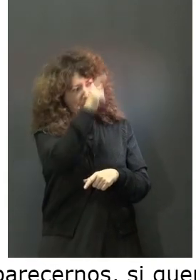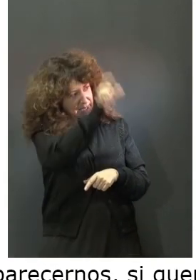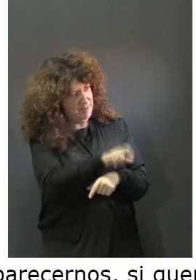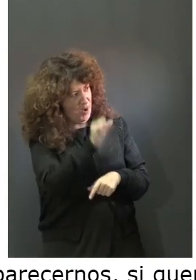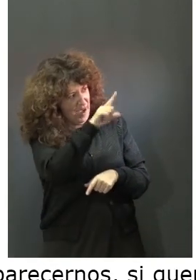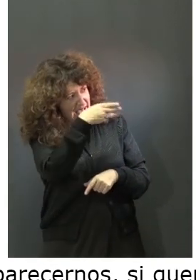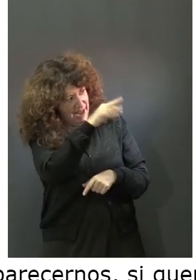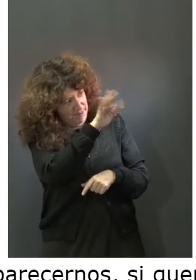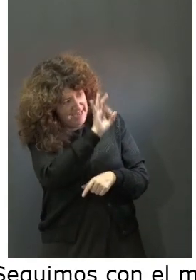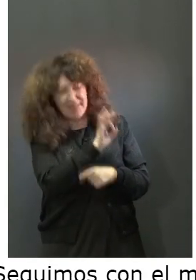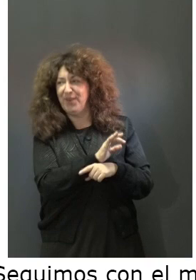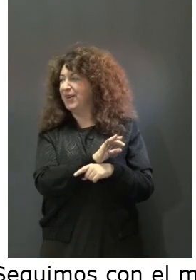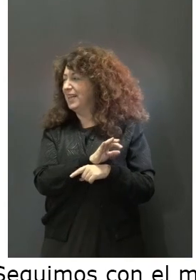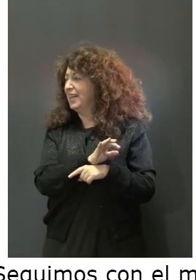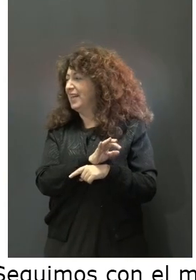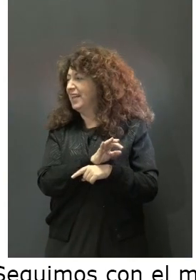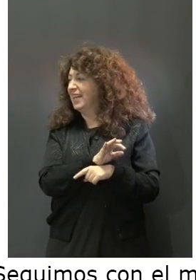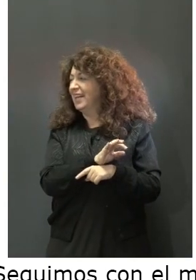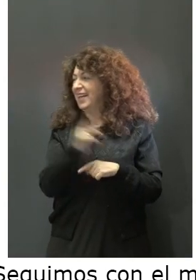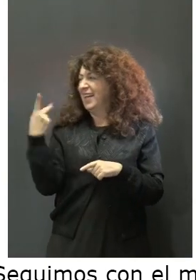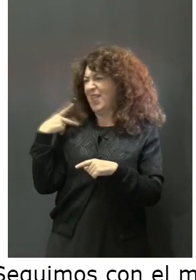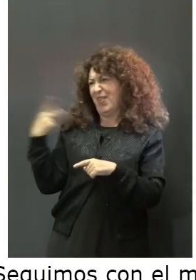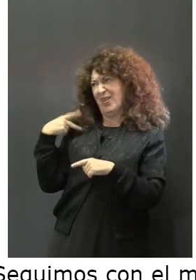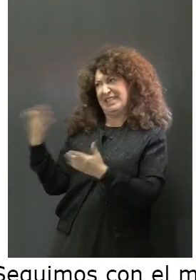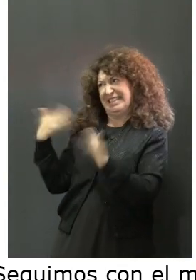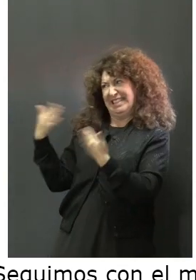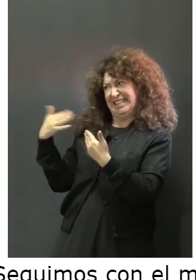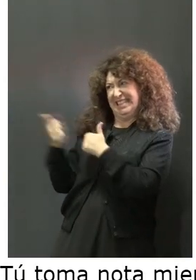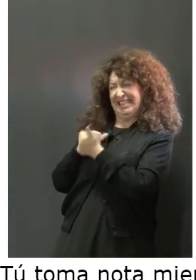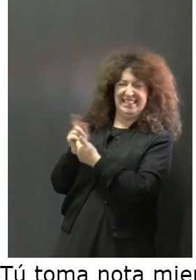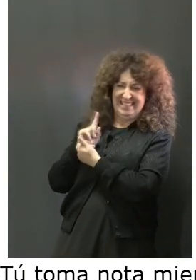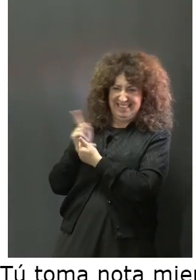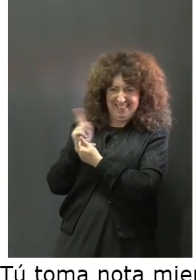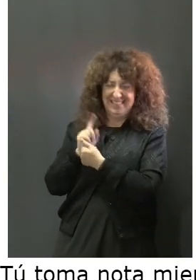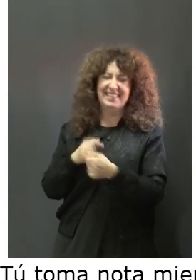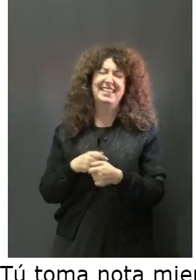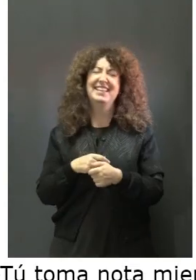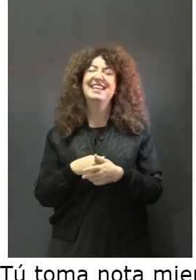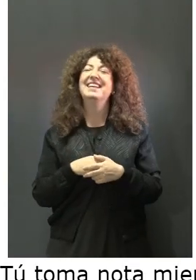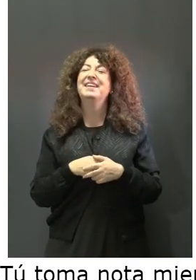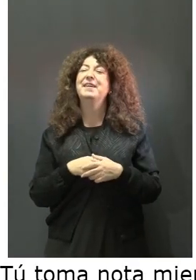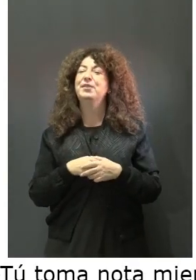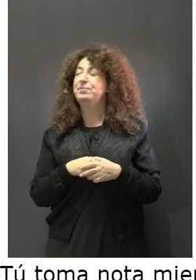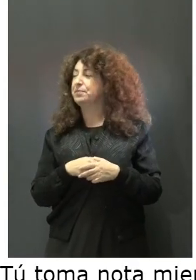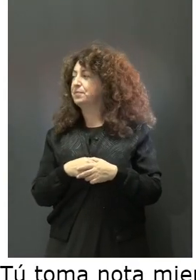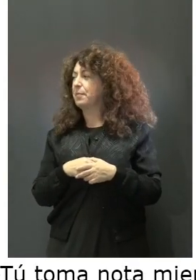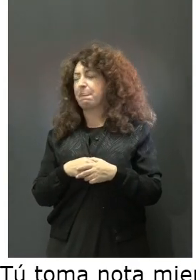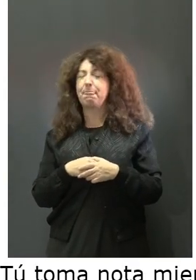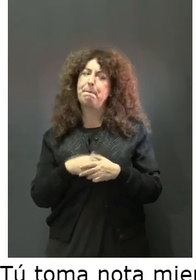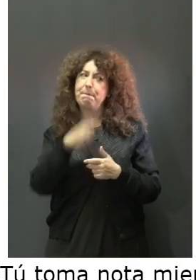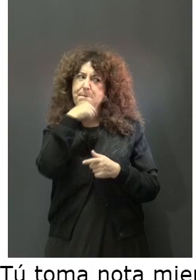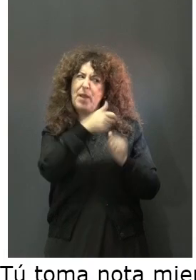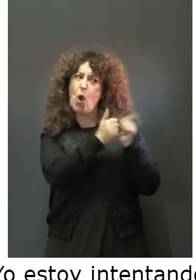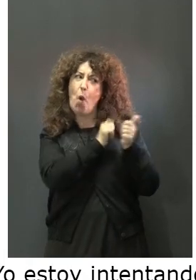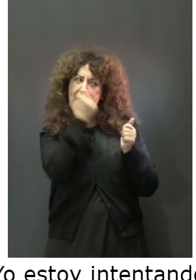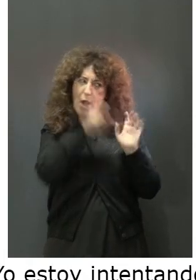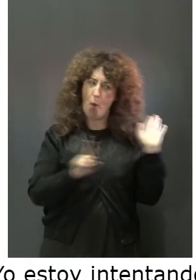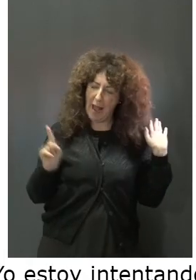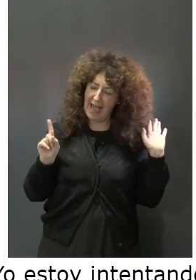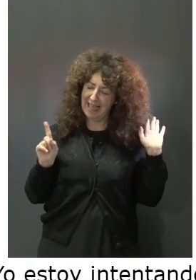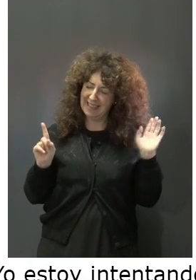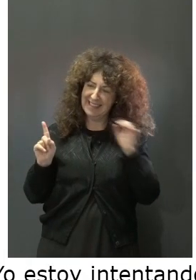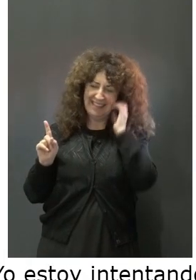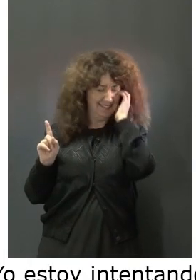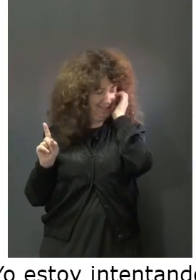mientras. Yo estoy intentando ver si cojo algo. No me copies. No vale copiarse, no. No veo un